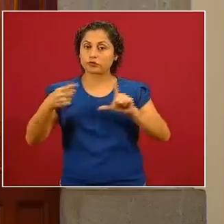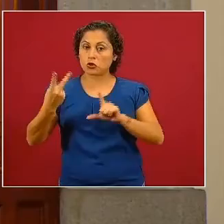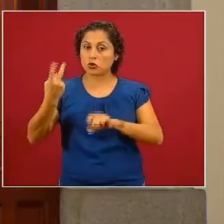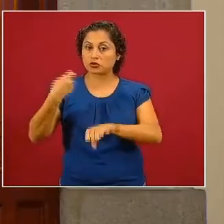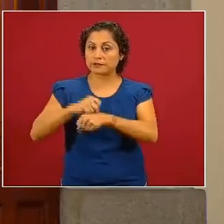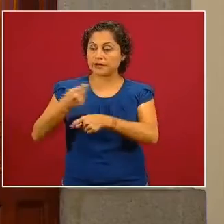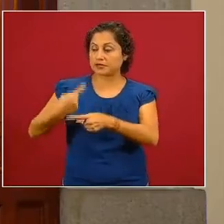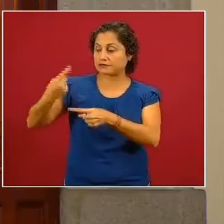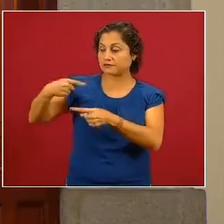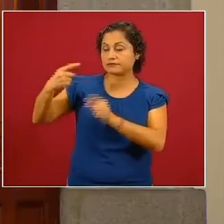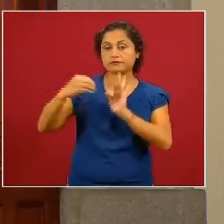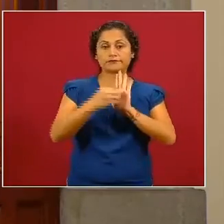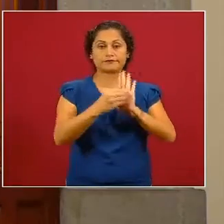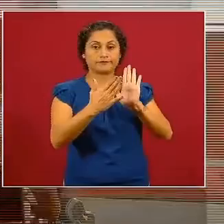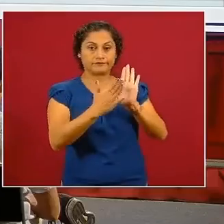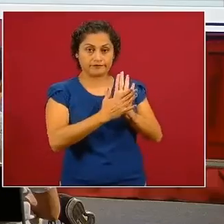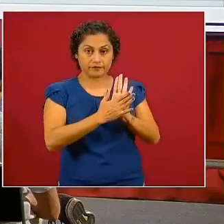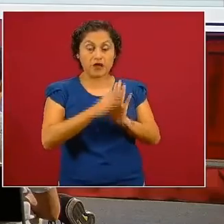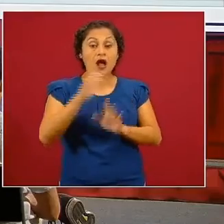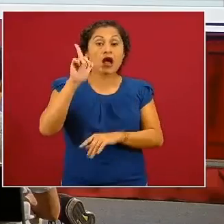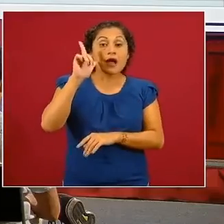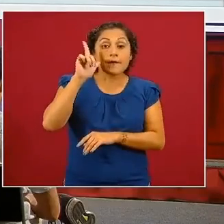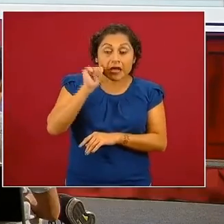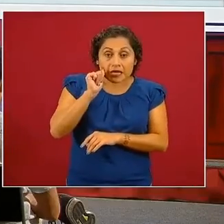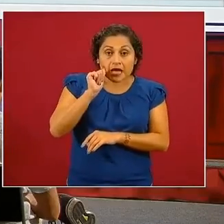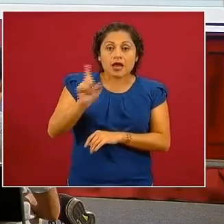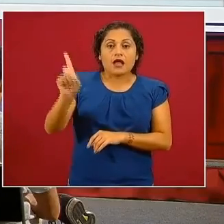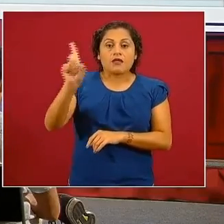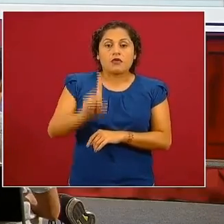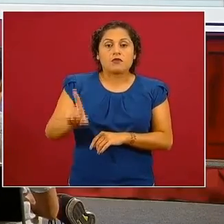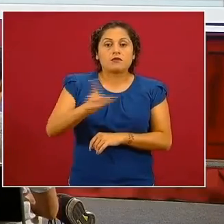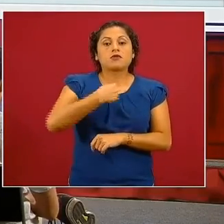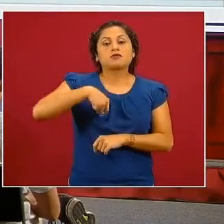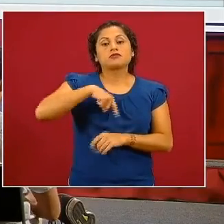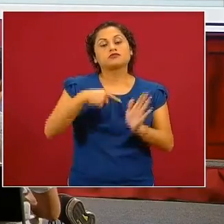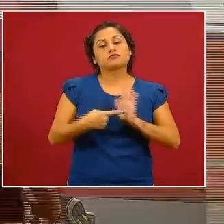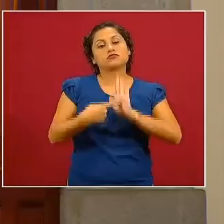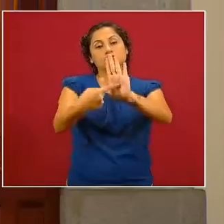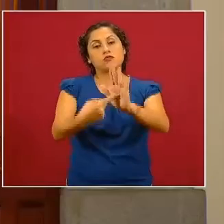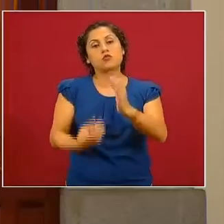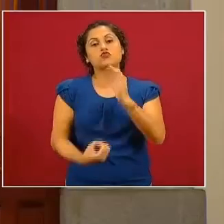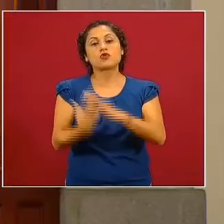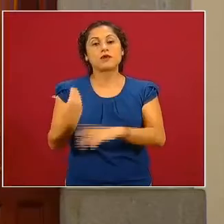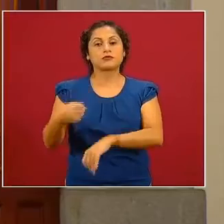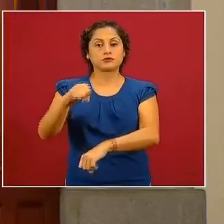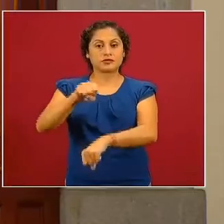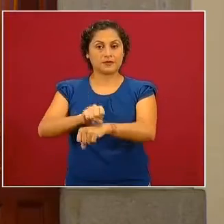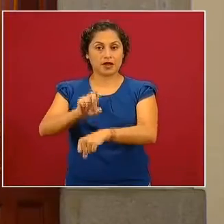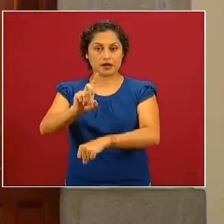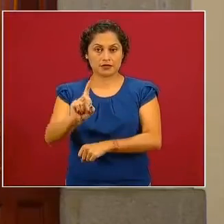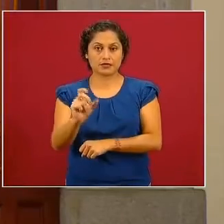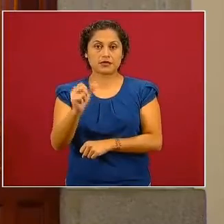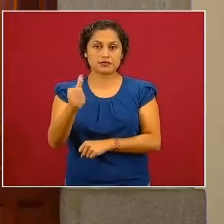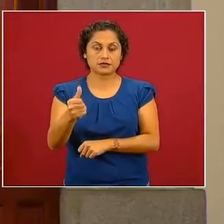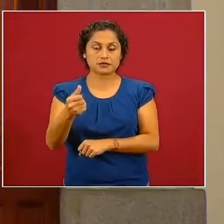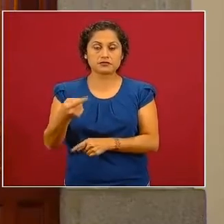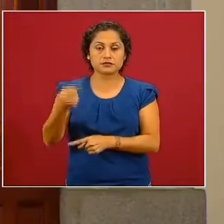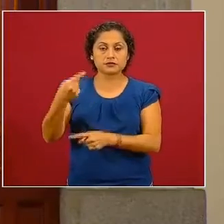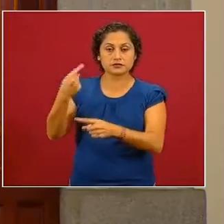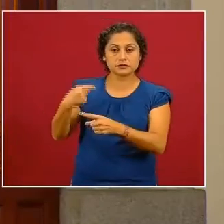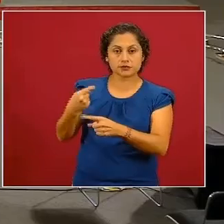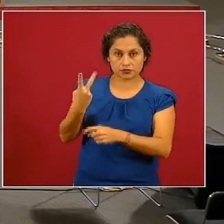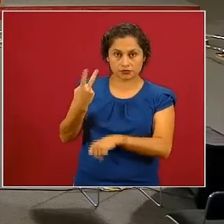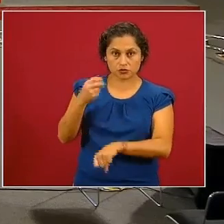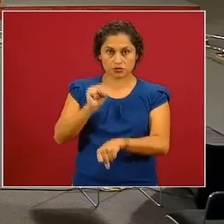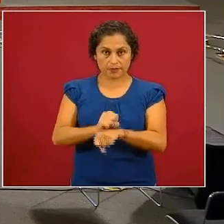El día de mañana, domingo, presentaremos ya lo que está ocurriendo en la semana 36, precisamente porque siempre abrimos con